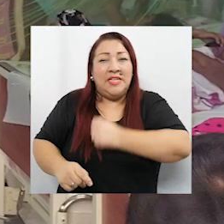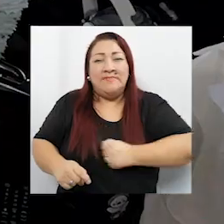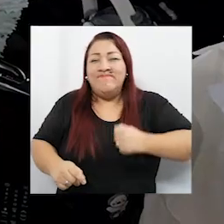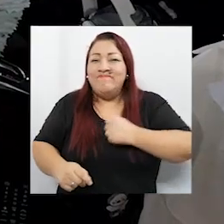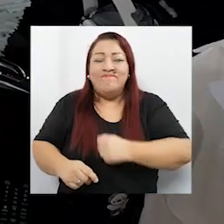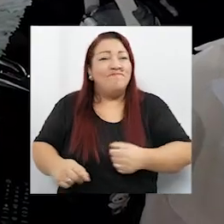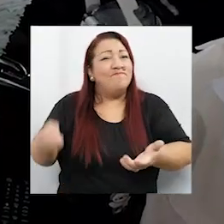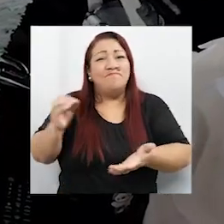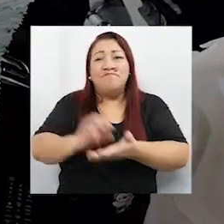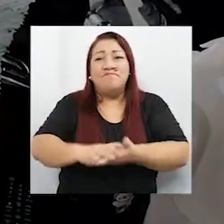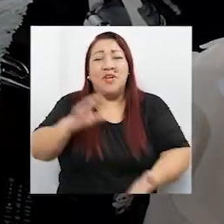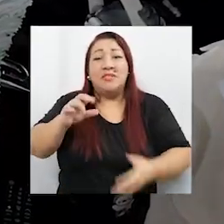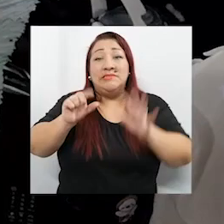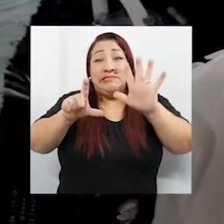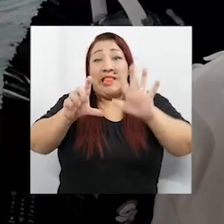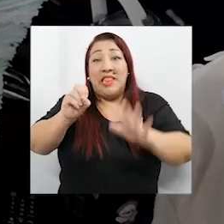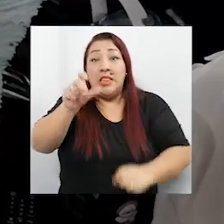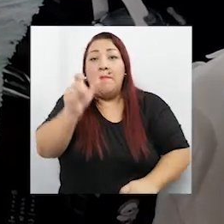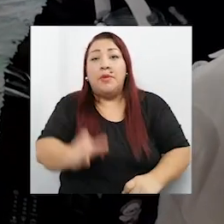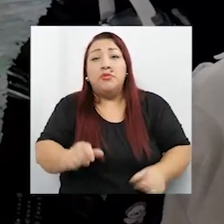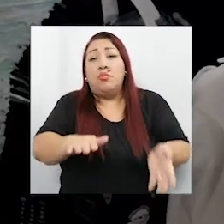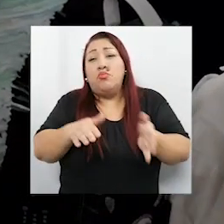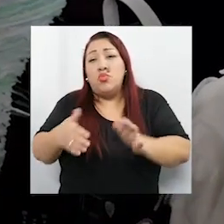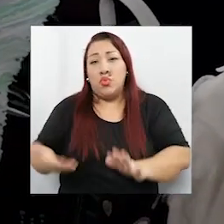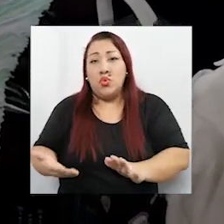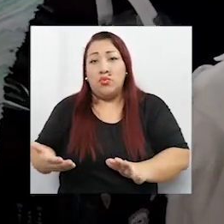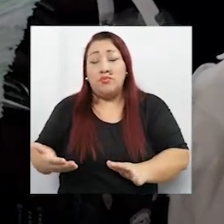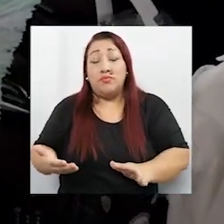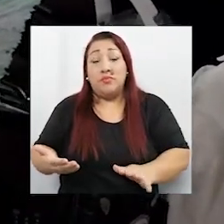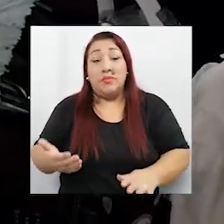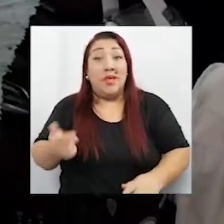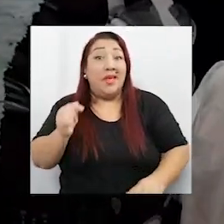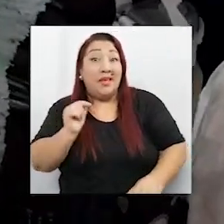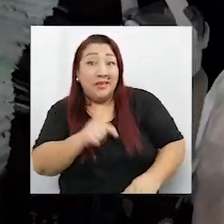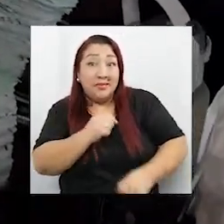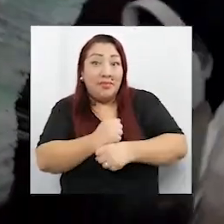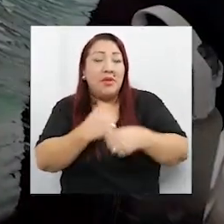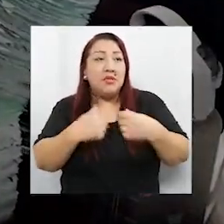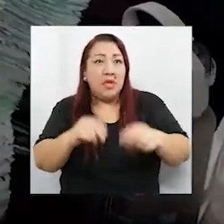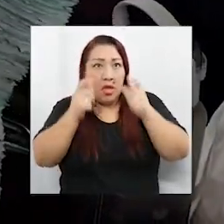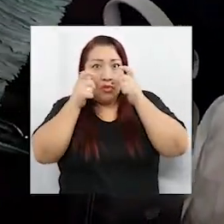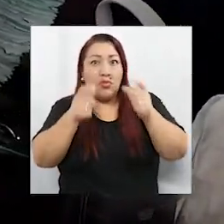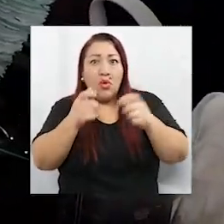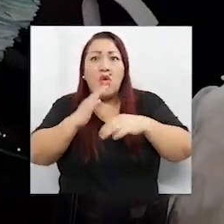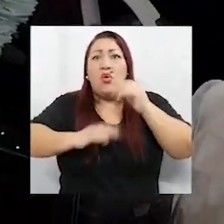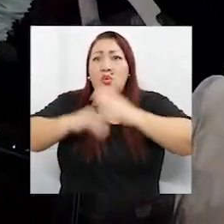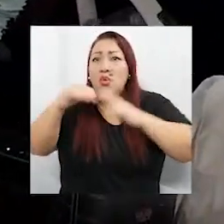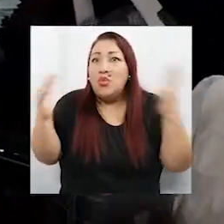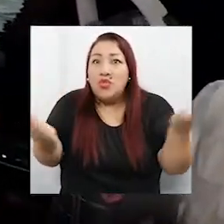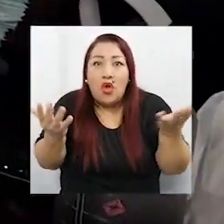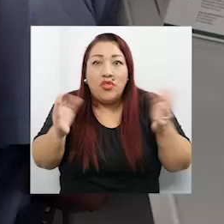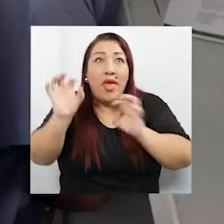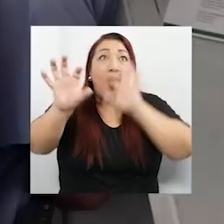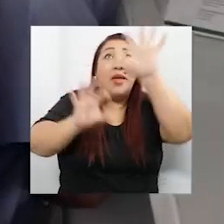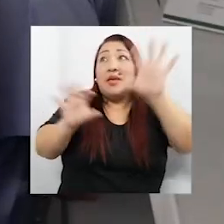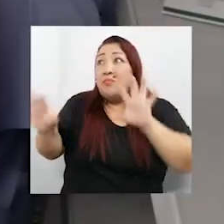donde lamentablemente se registra la muerte de más de 70 personas. Durante esta actividad, verificaremos la